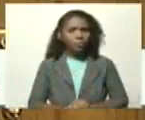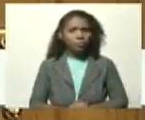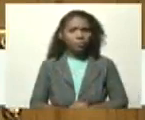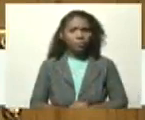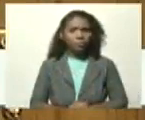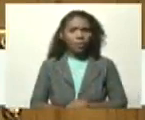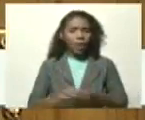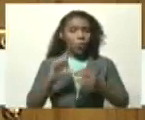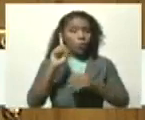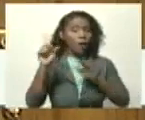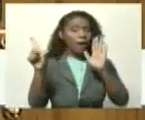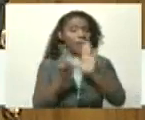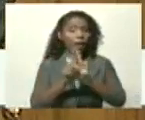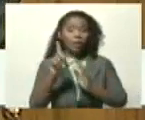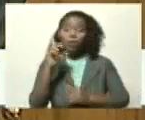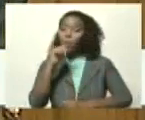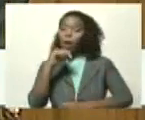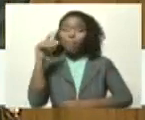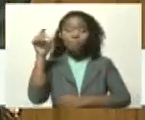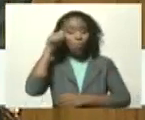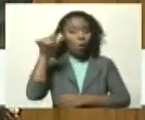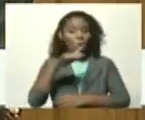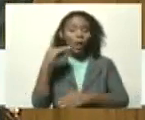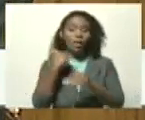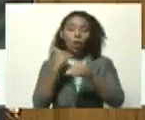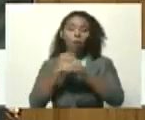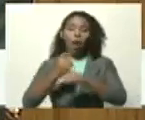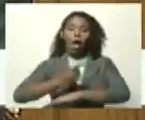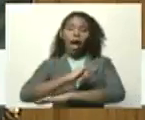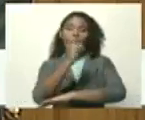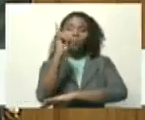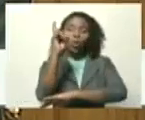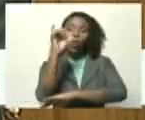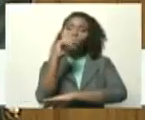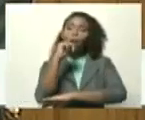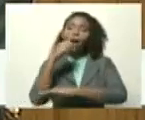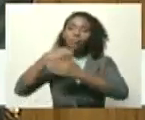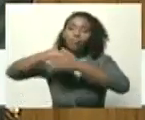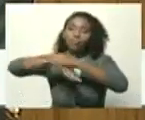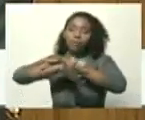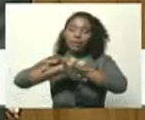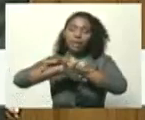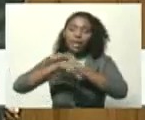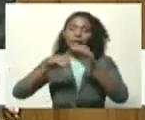Una ley sin pueblo es como un árbol sin raíces y sin hojas.